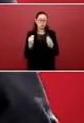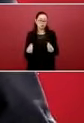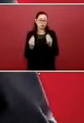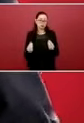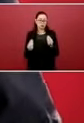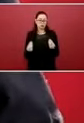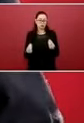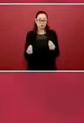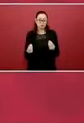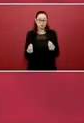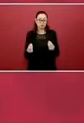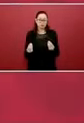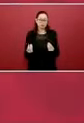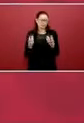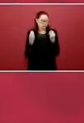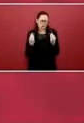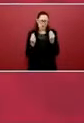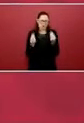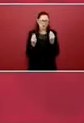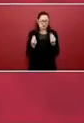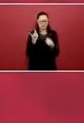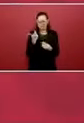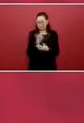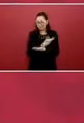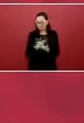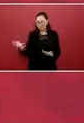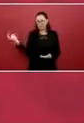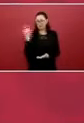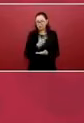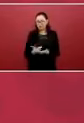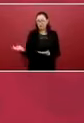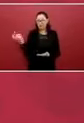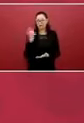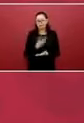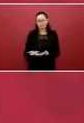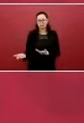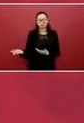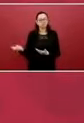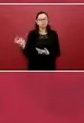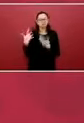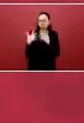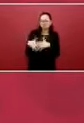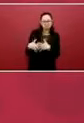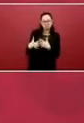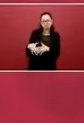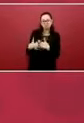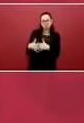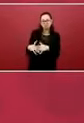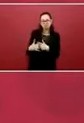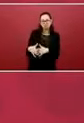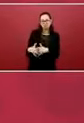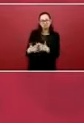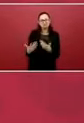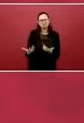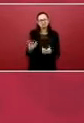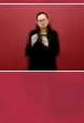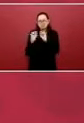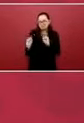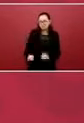por eso, mucho, mucho dinero, y no funcionan